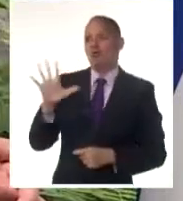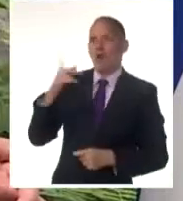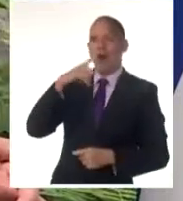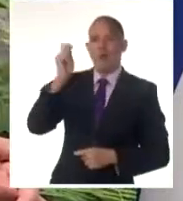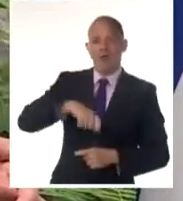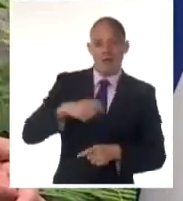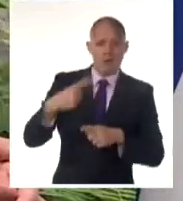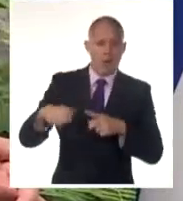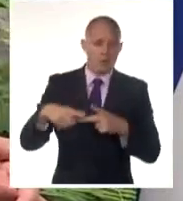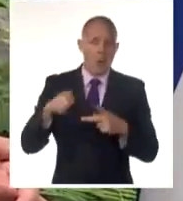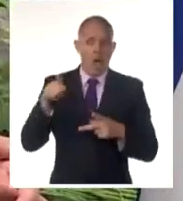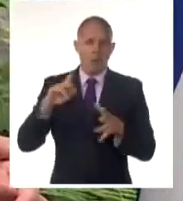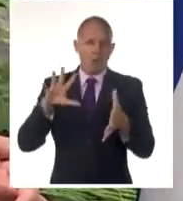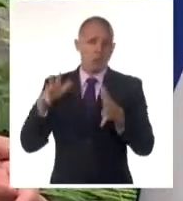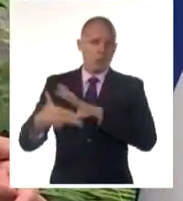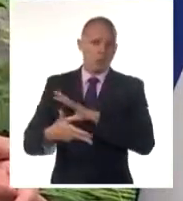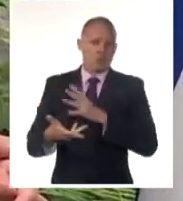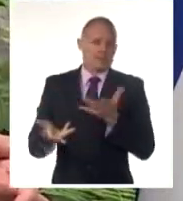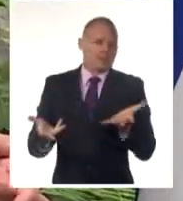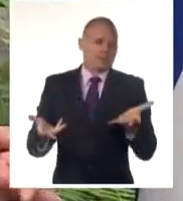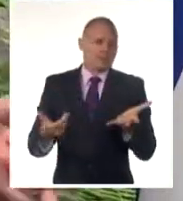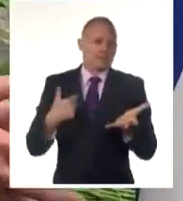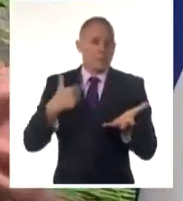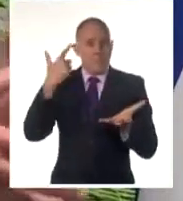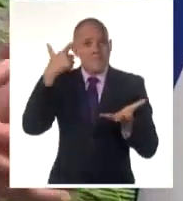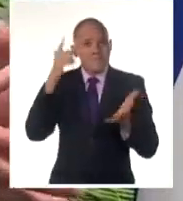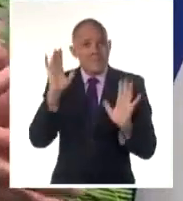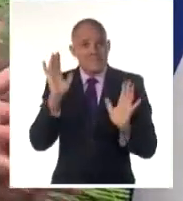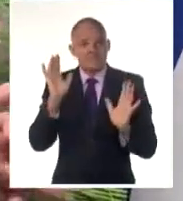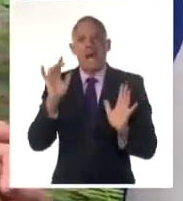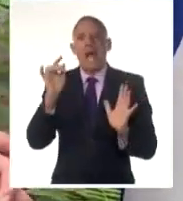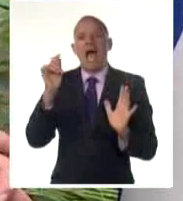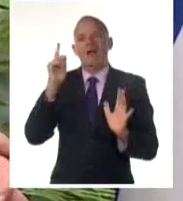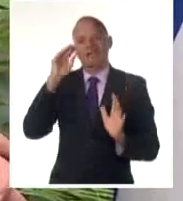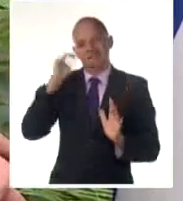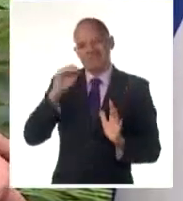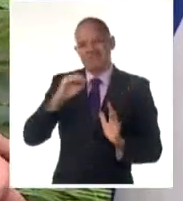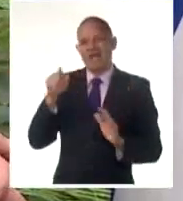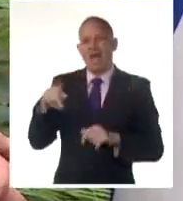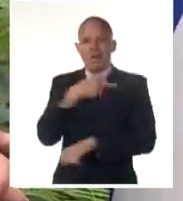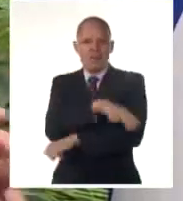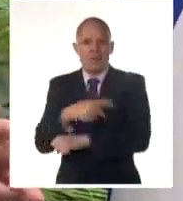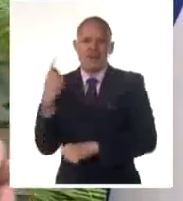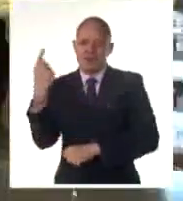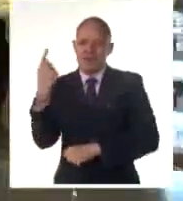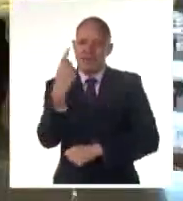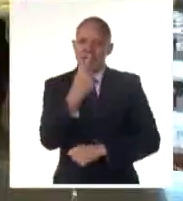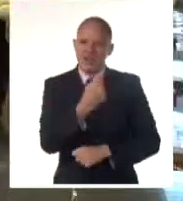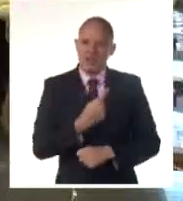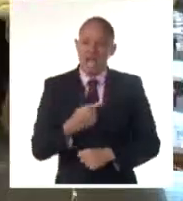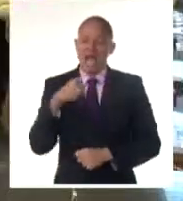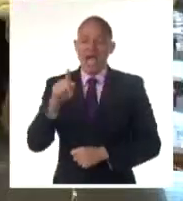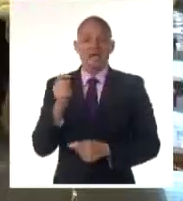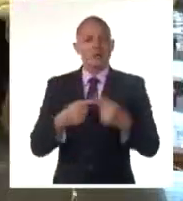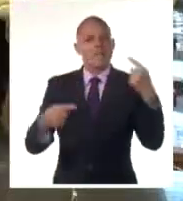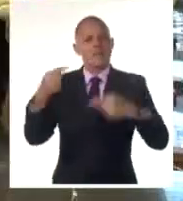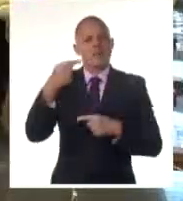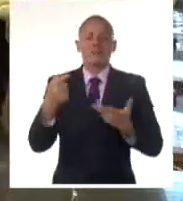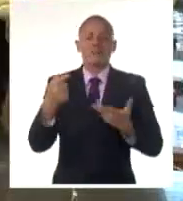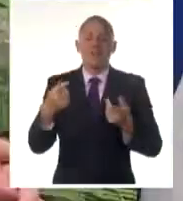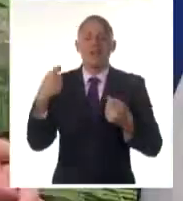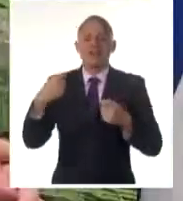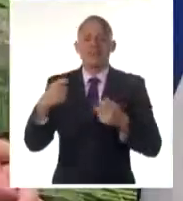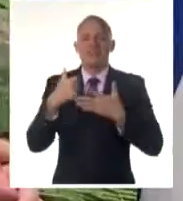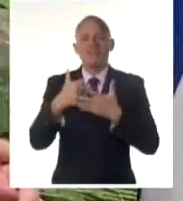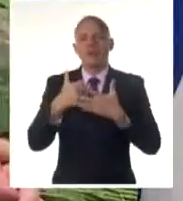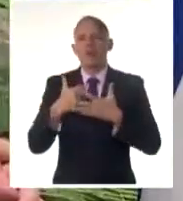muy complicada en Europa. Nosotros pensamos que el papel de los estados en el contexto internacional es, en primer lugar, favorecer el diálogo